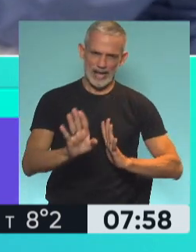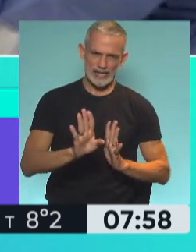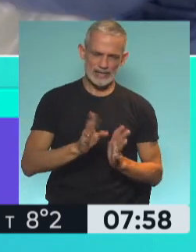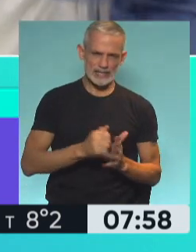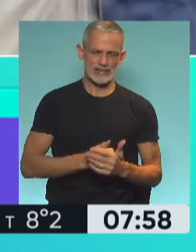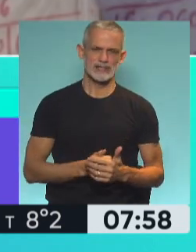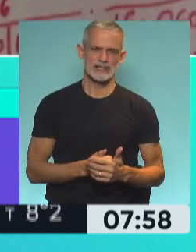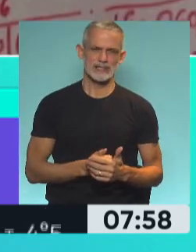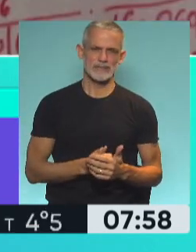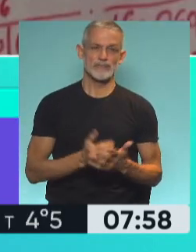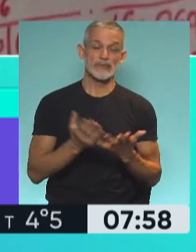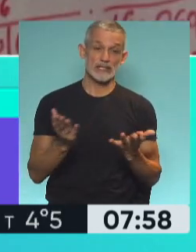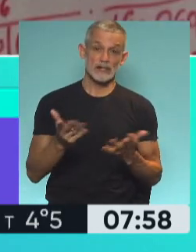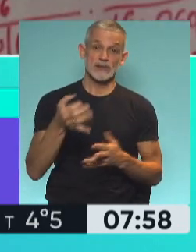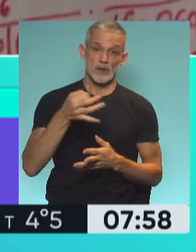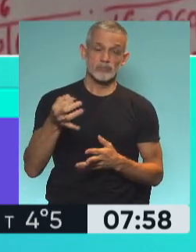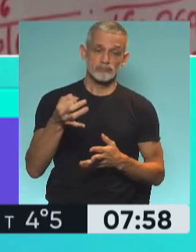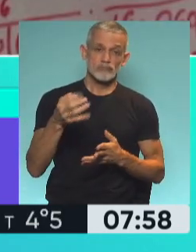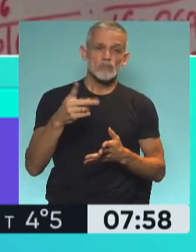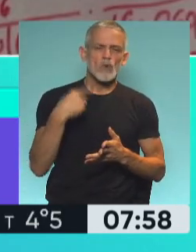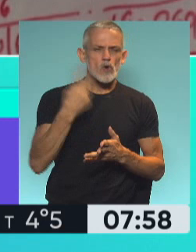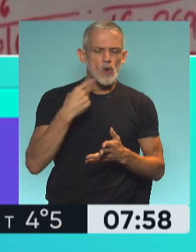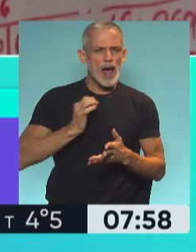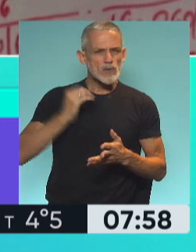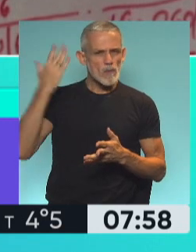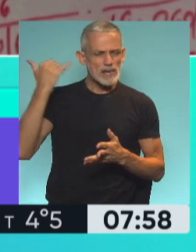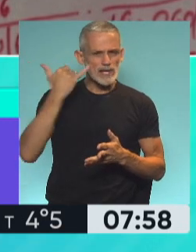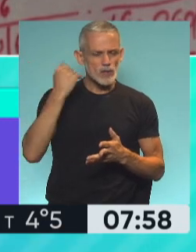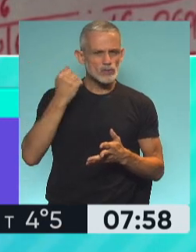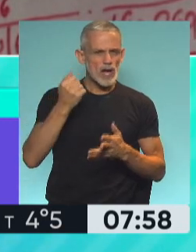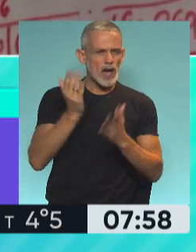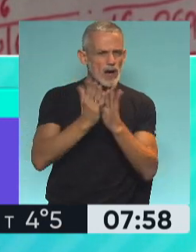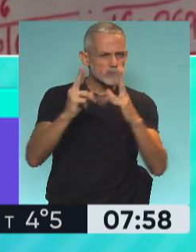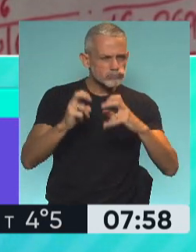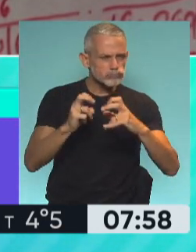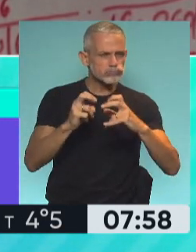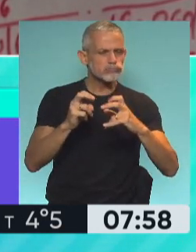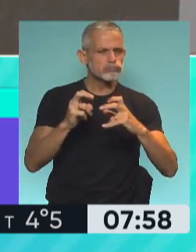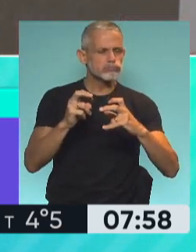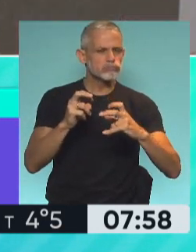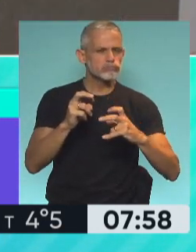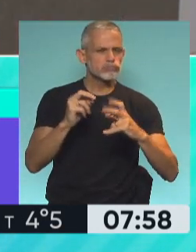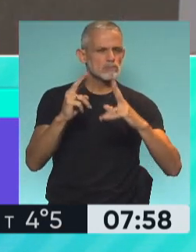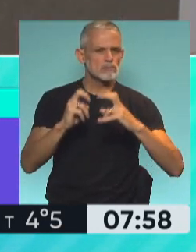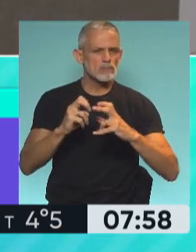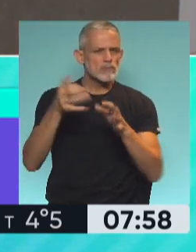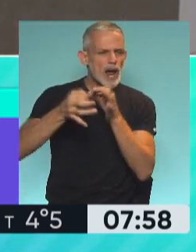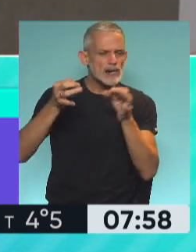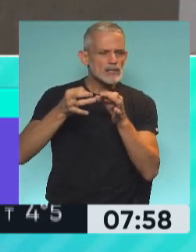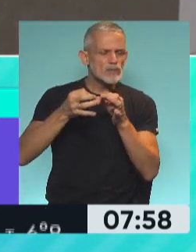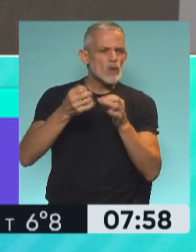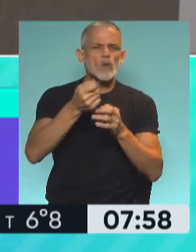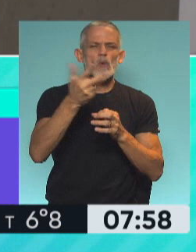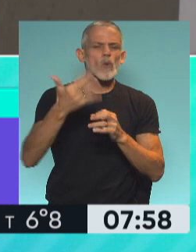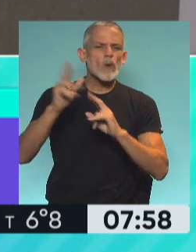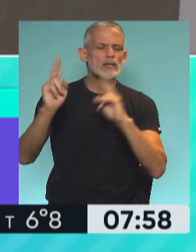Eh, y precisamente, nosotros el año pasado habíamos hecho un estudio en el que analizamos la mortalidad